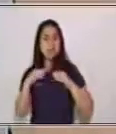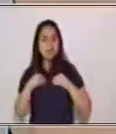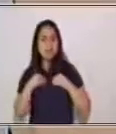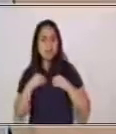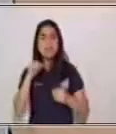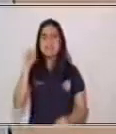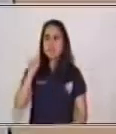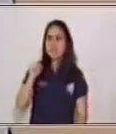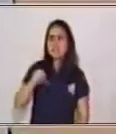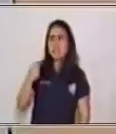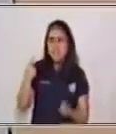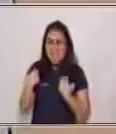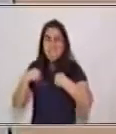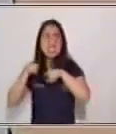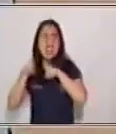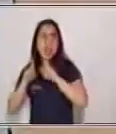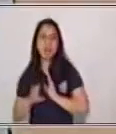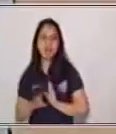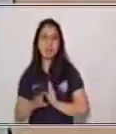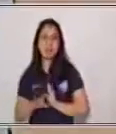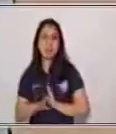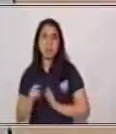segundo?